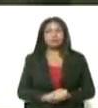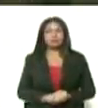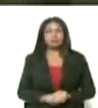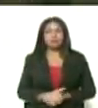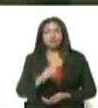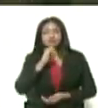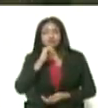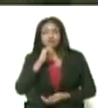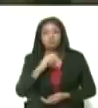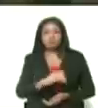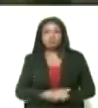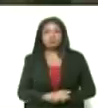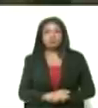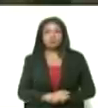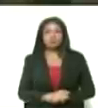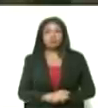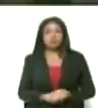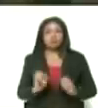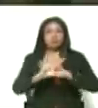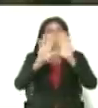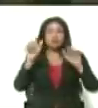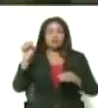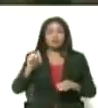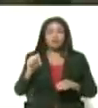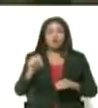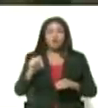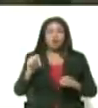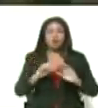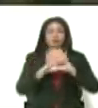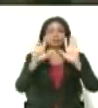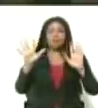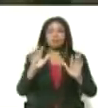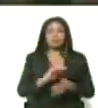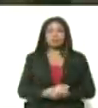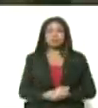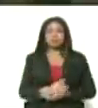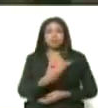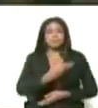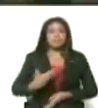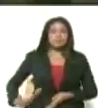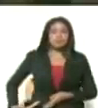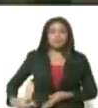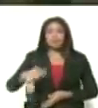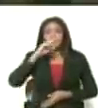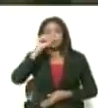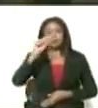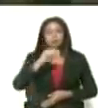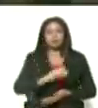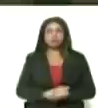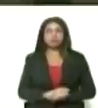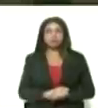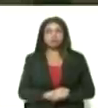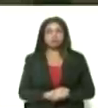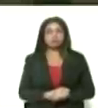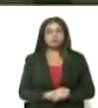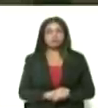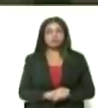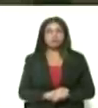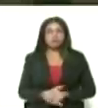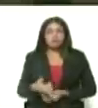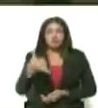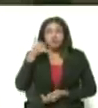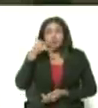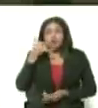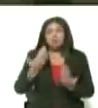informar que en la mañana de hoy, horas muy tempranas, el presidente Nicolás Maduro sostuvo una llamada